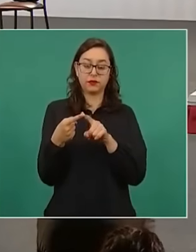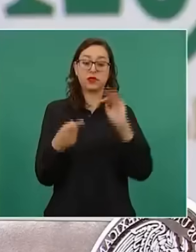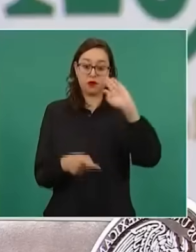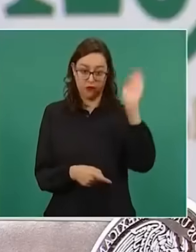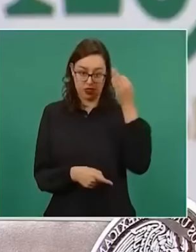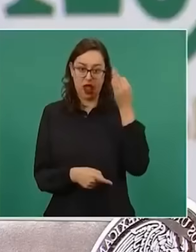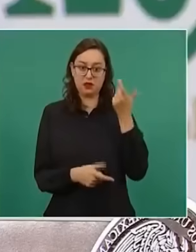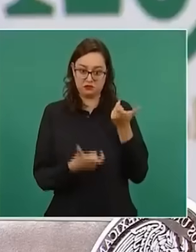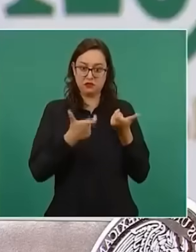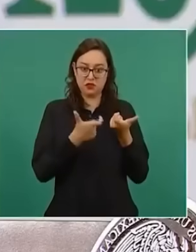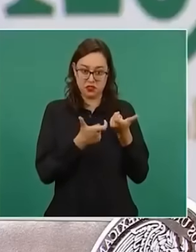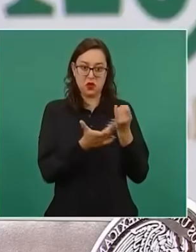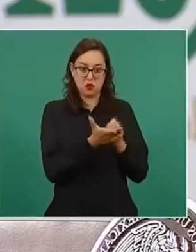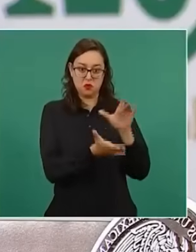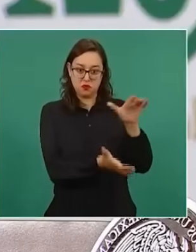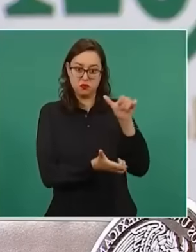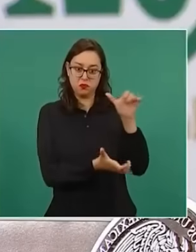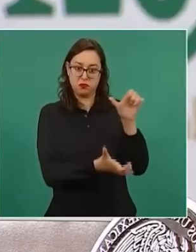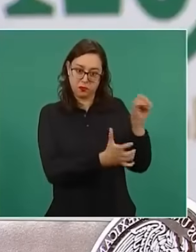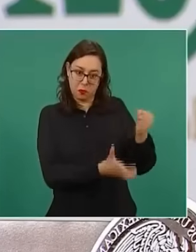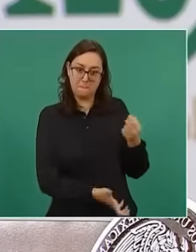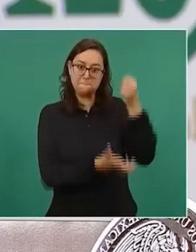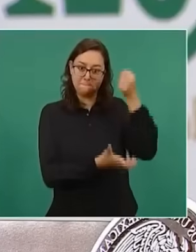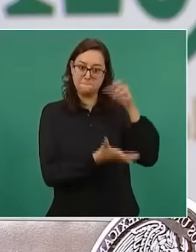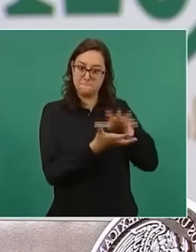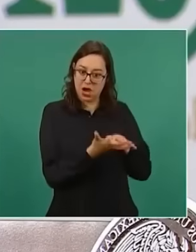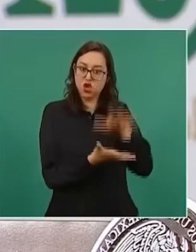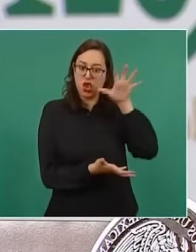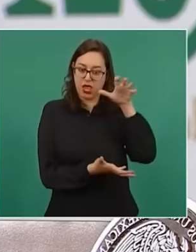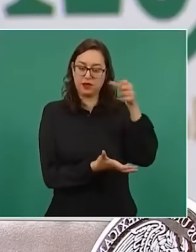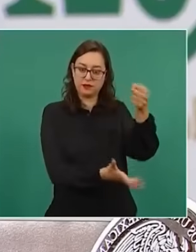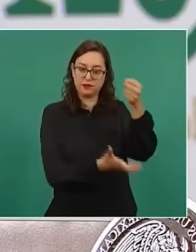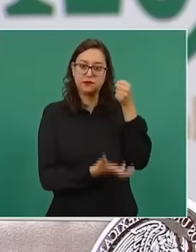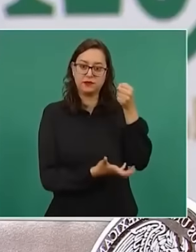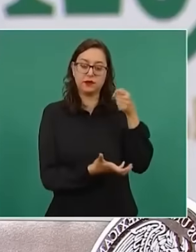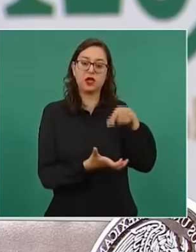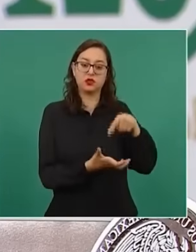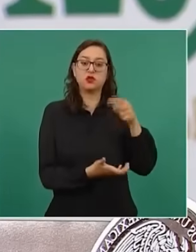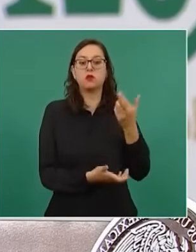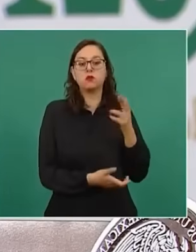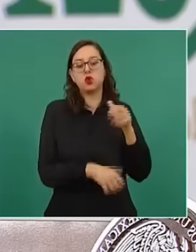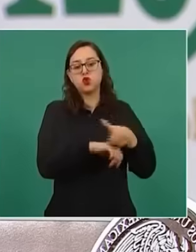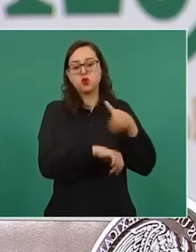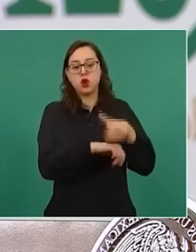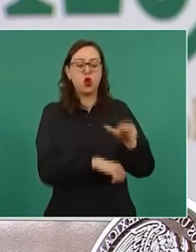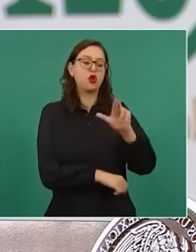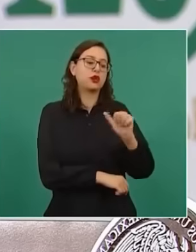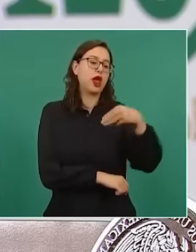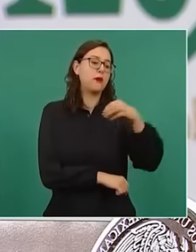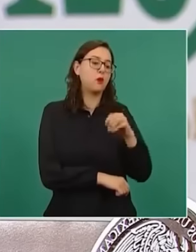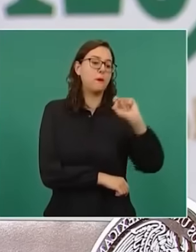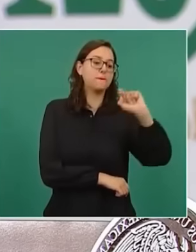Bueno finalmente iba a ser todo un problema y en realidad Lo cierto es que ha tenido un brillante desempeño y lo más